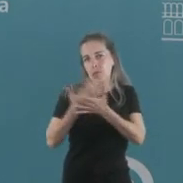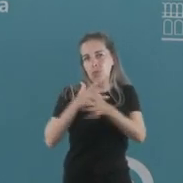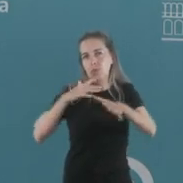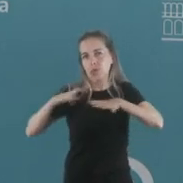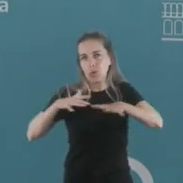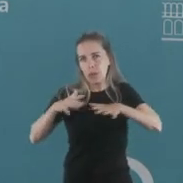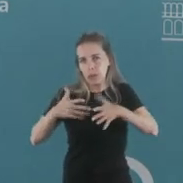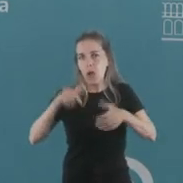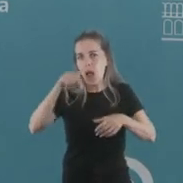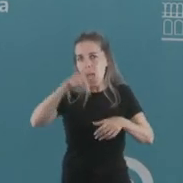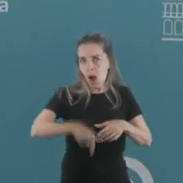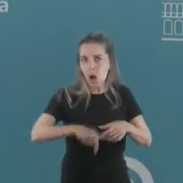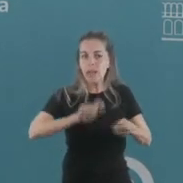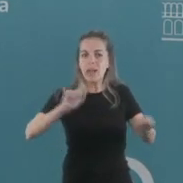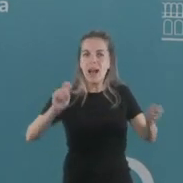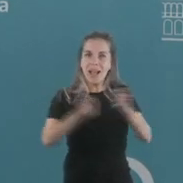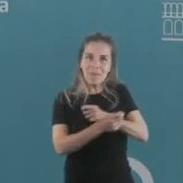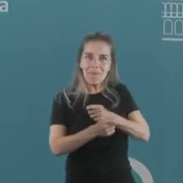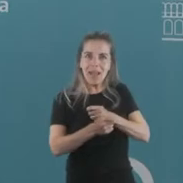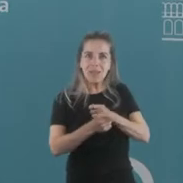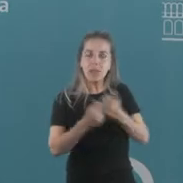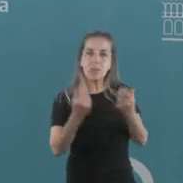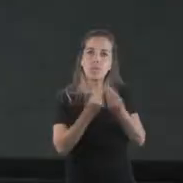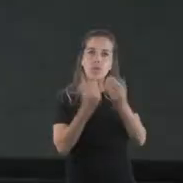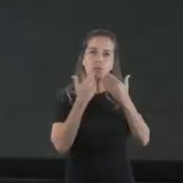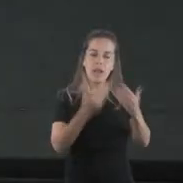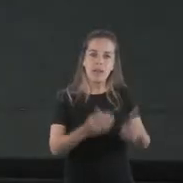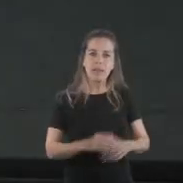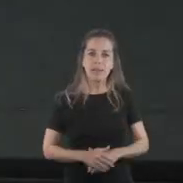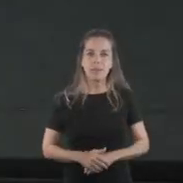a darse cuenta que llegó el momento de cosechar. Muchas gracias.